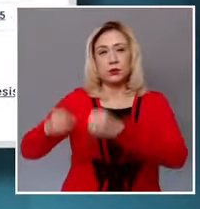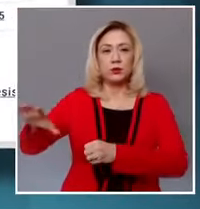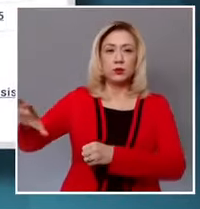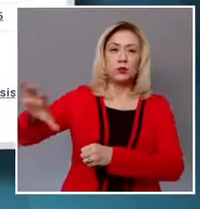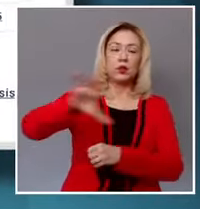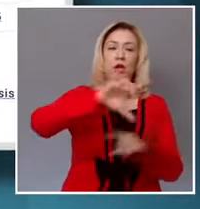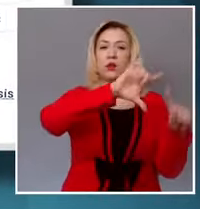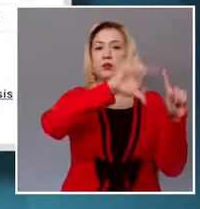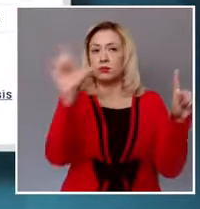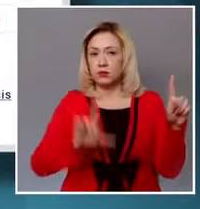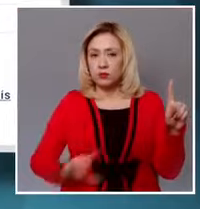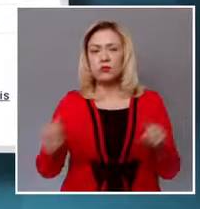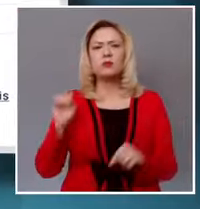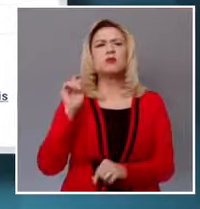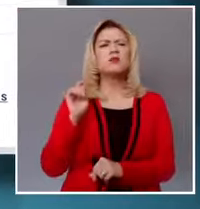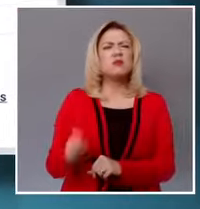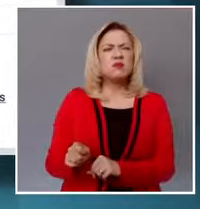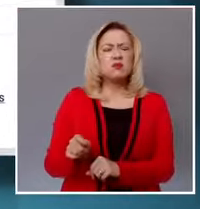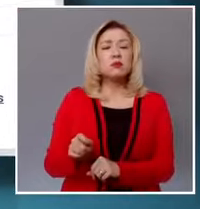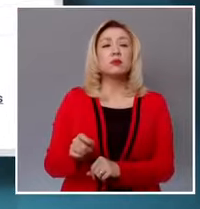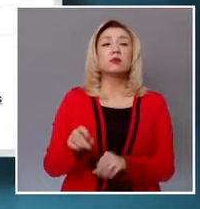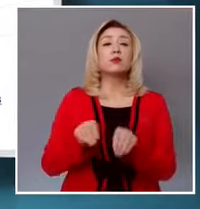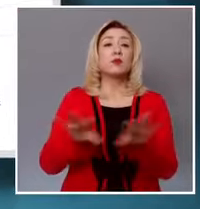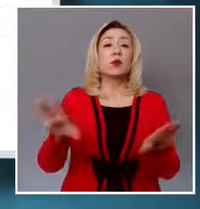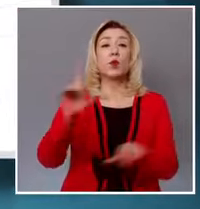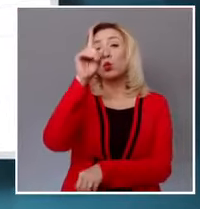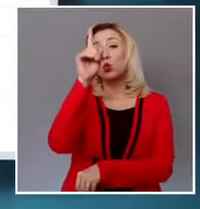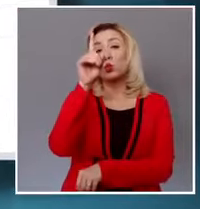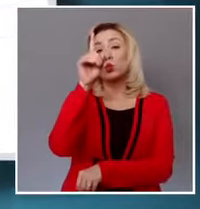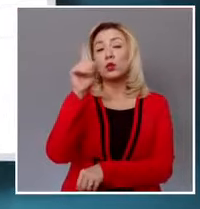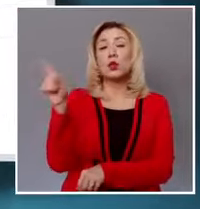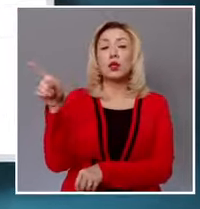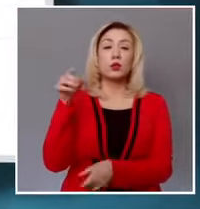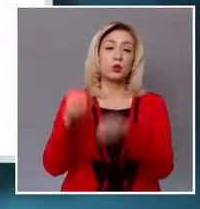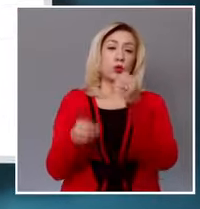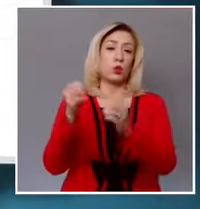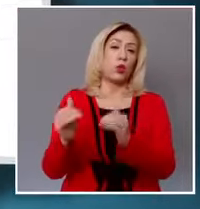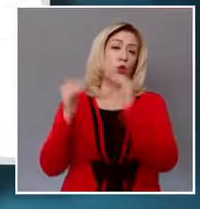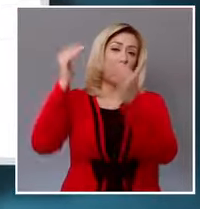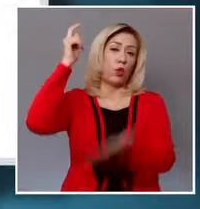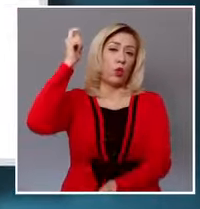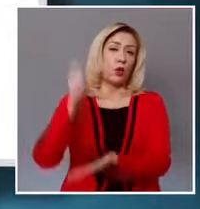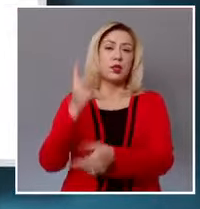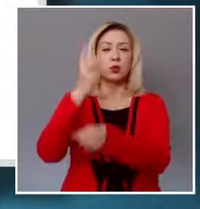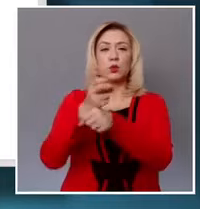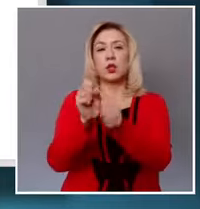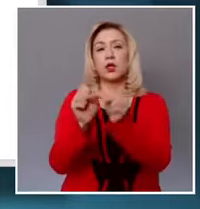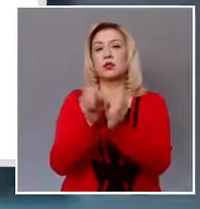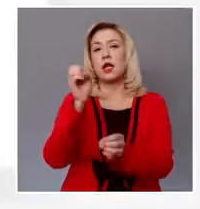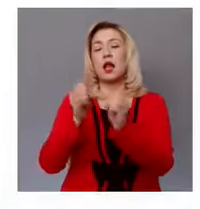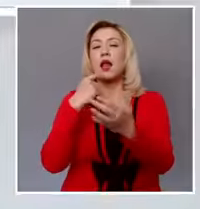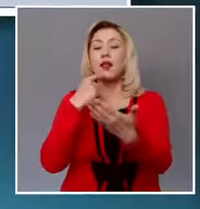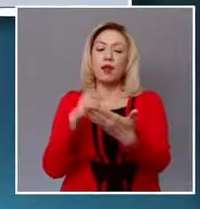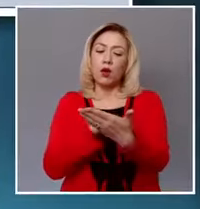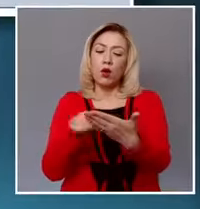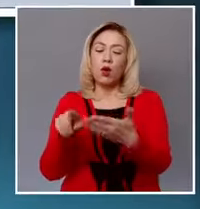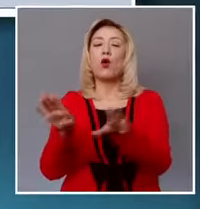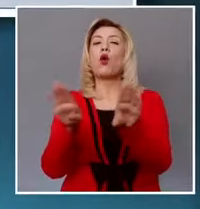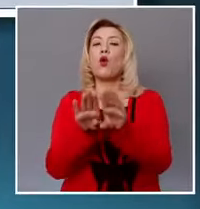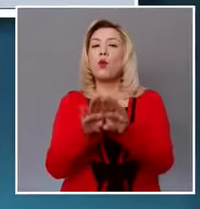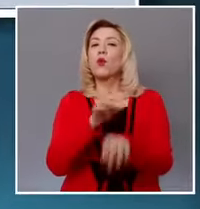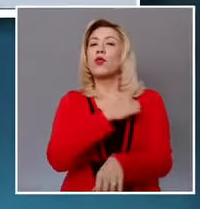esta ocasión solo se publicó un criterio de la Suprema Corte que emitió la segunda sala y que establece cómo debe interpretarse la